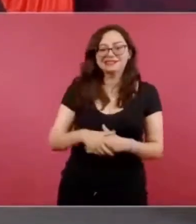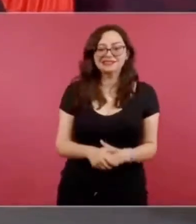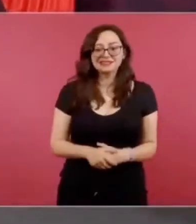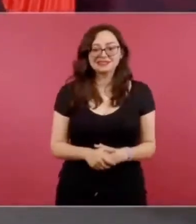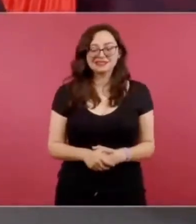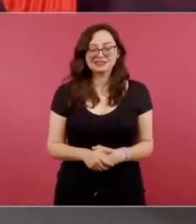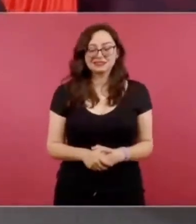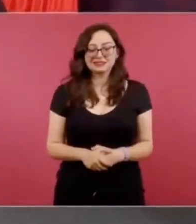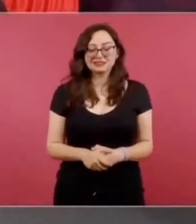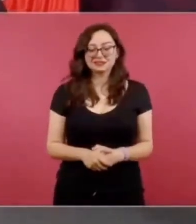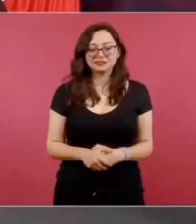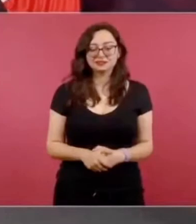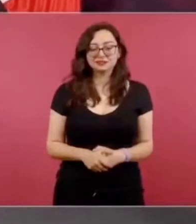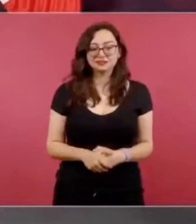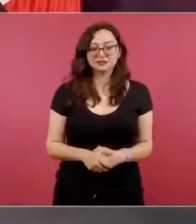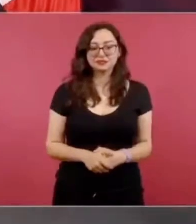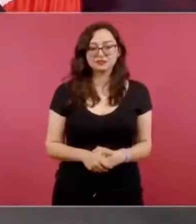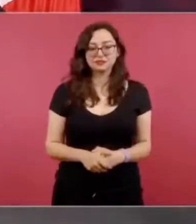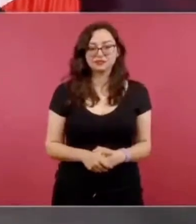Pero